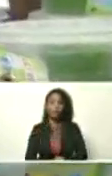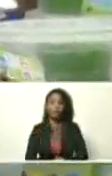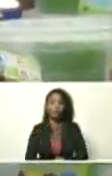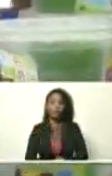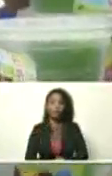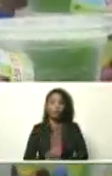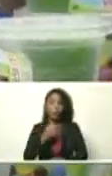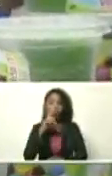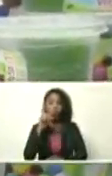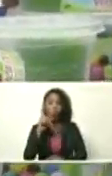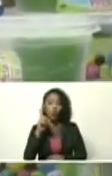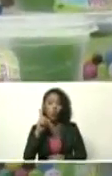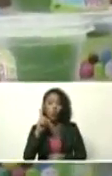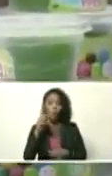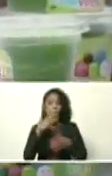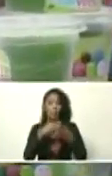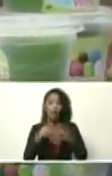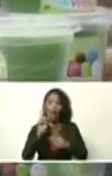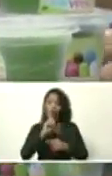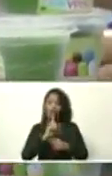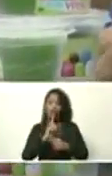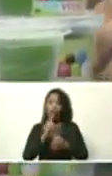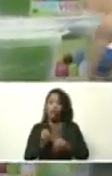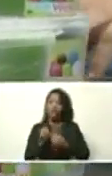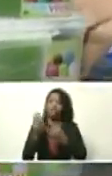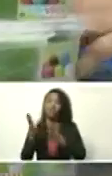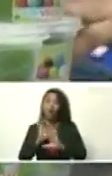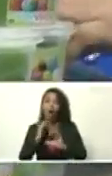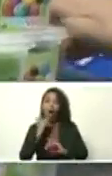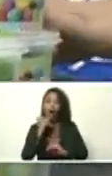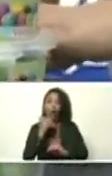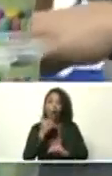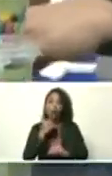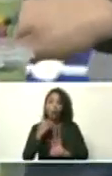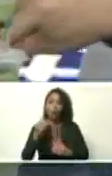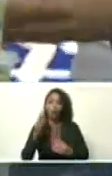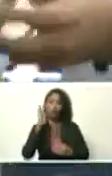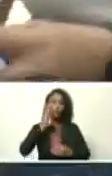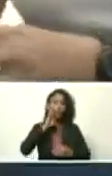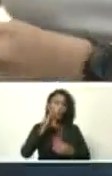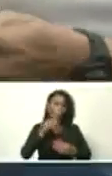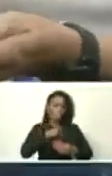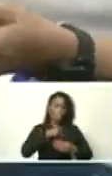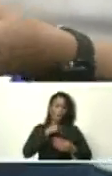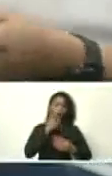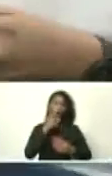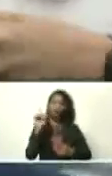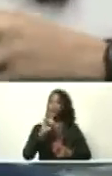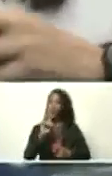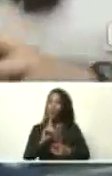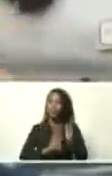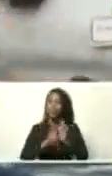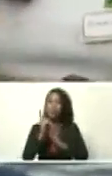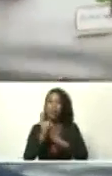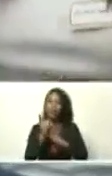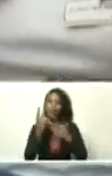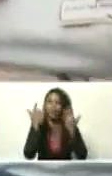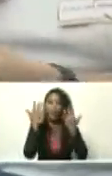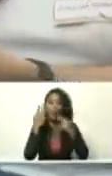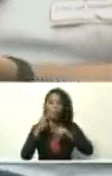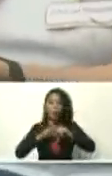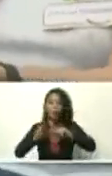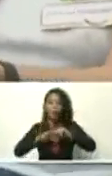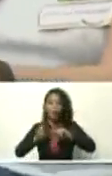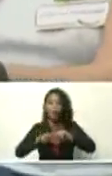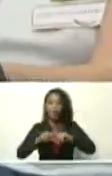Bueno, es un producto completamente no tóxico, no mancha. Es ideal para el desarrollo motriz de los niños.